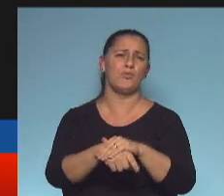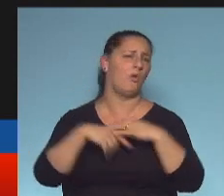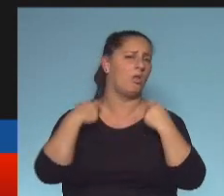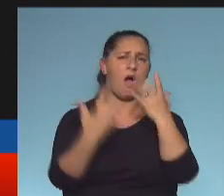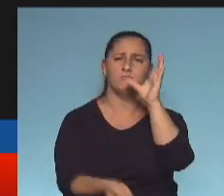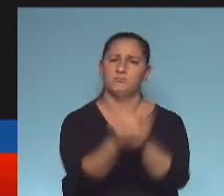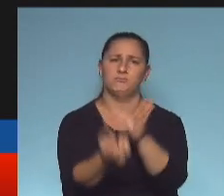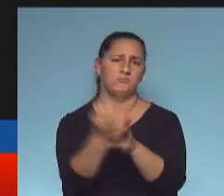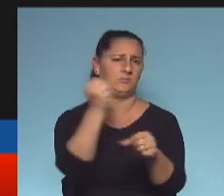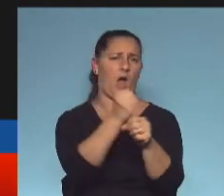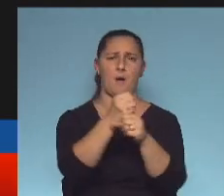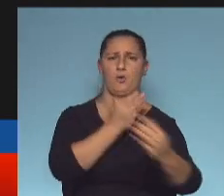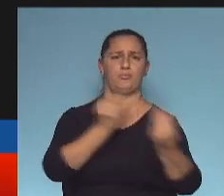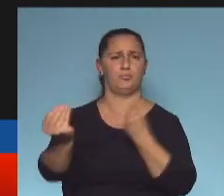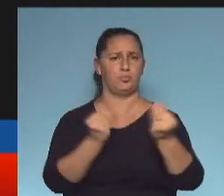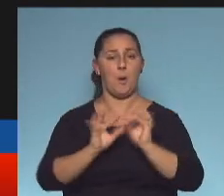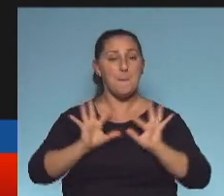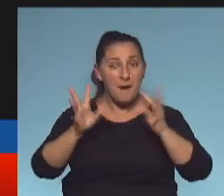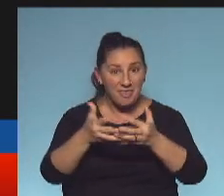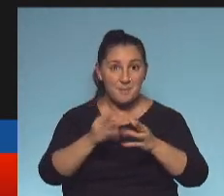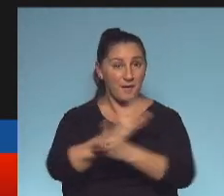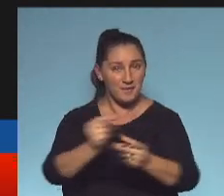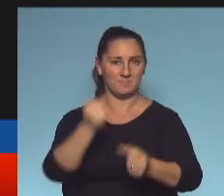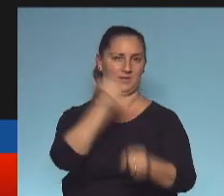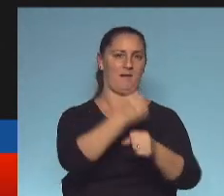trabajo, es decir, salir de la pandemia con trabajo.